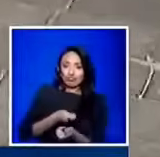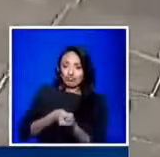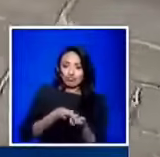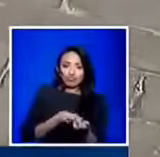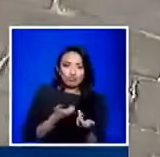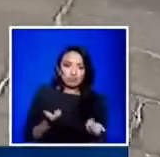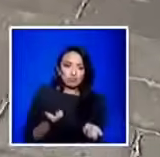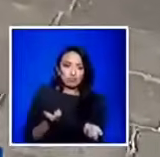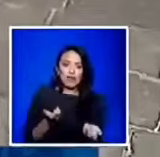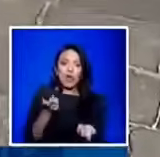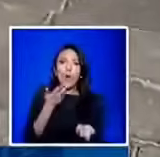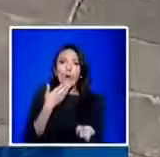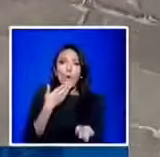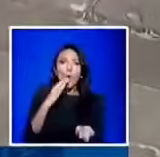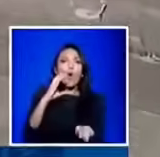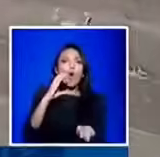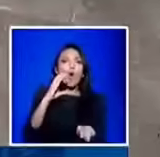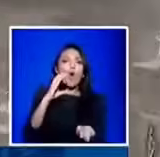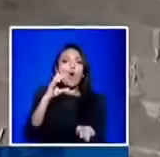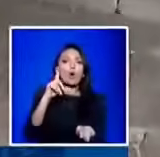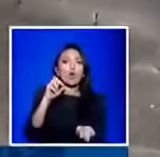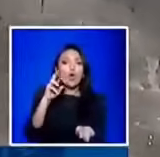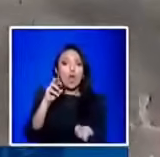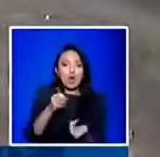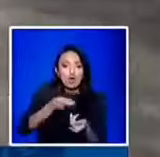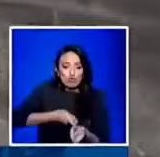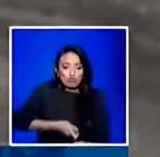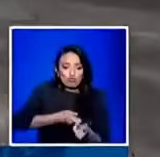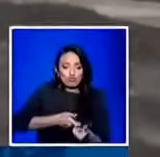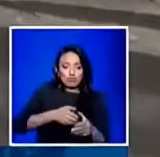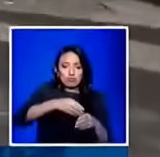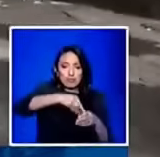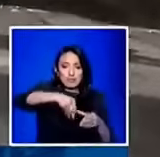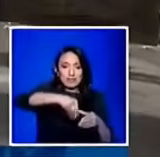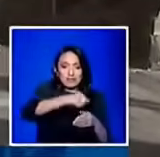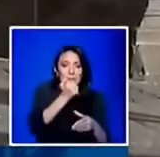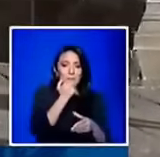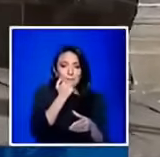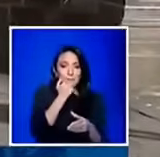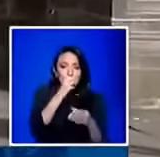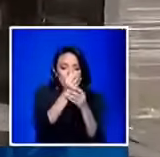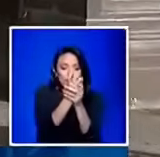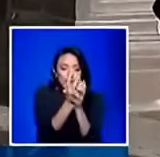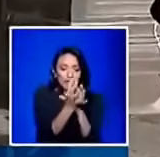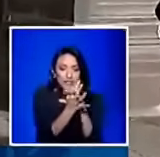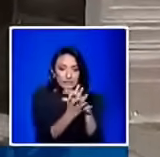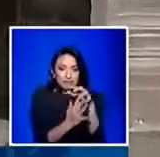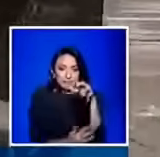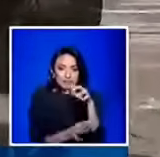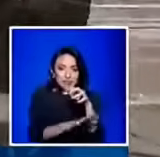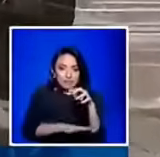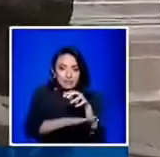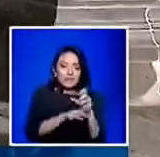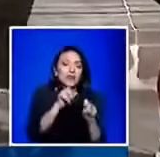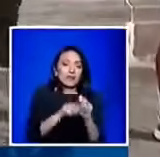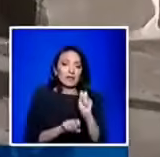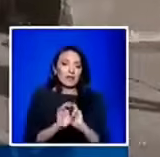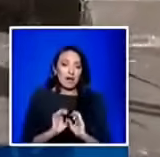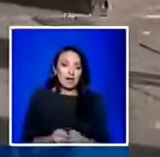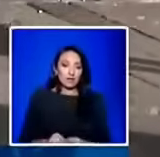los cloruros básicamente del agua, porque ingresan a la piedra y, o también al monumento, al mármol, ¿no?